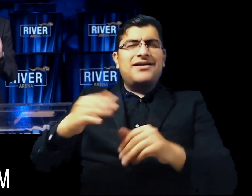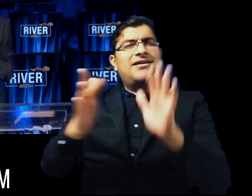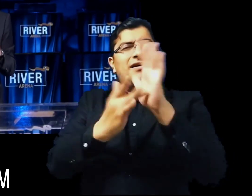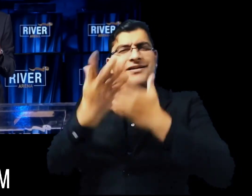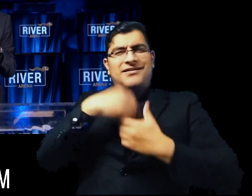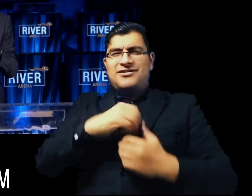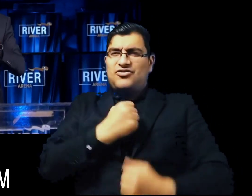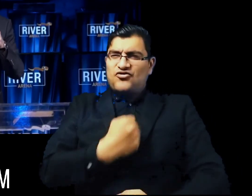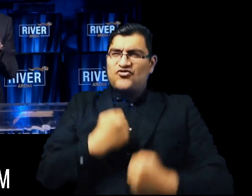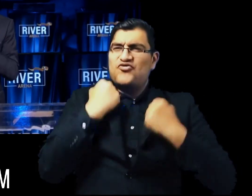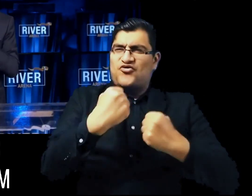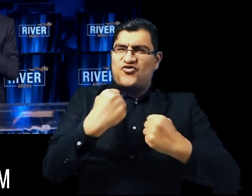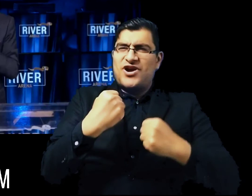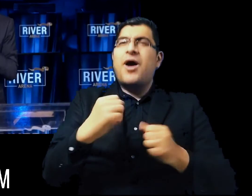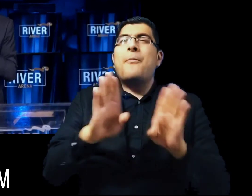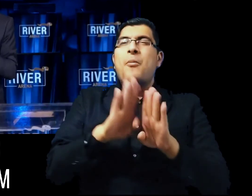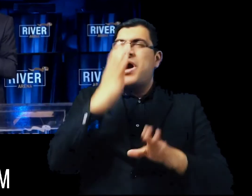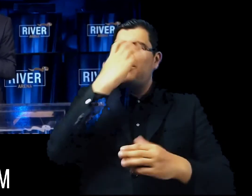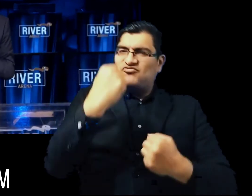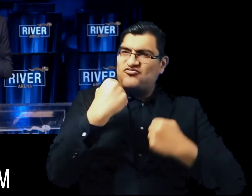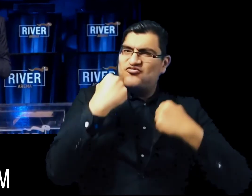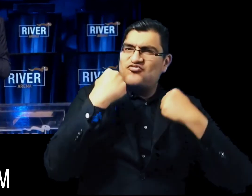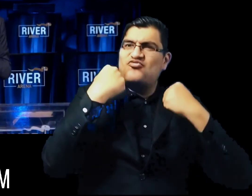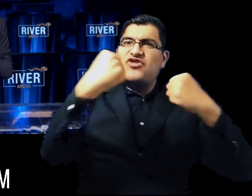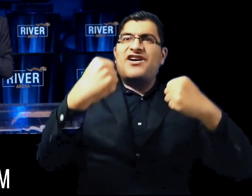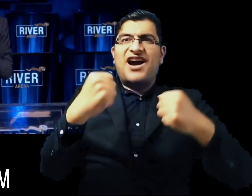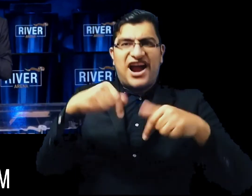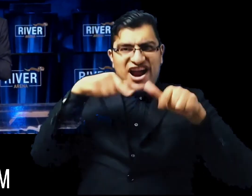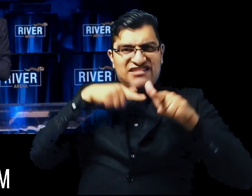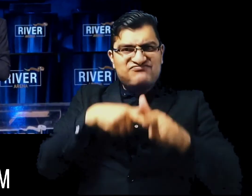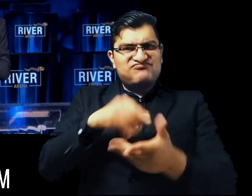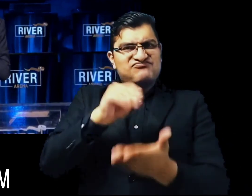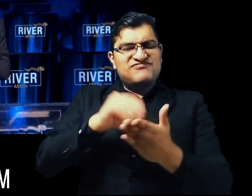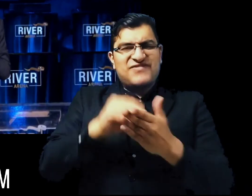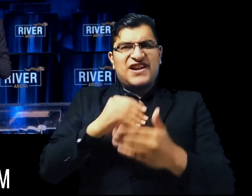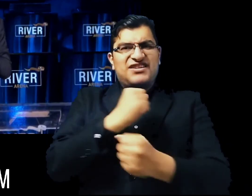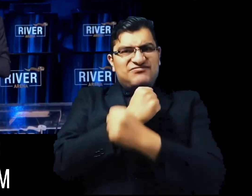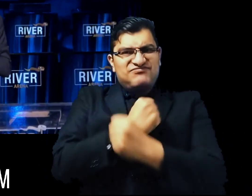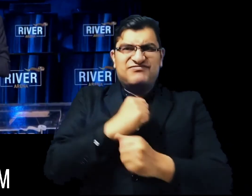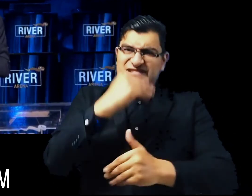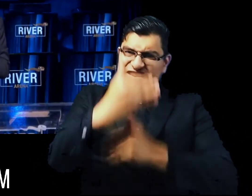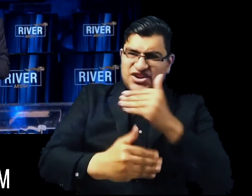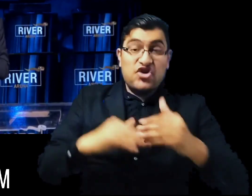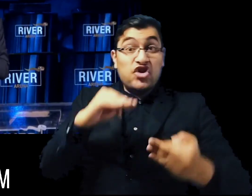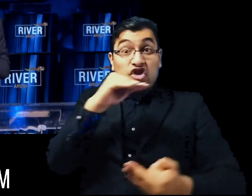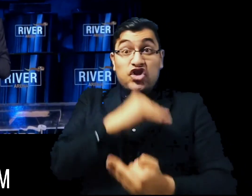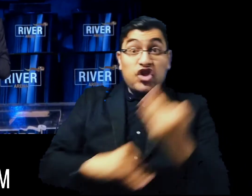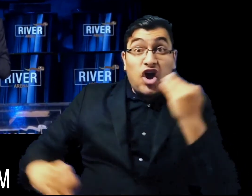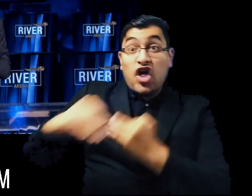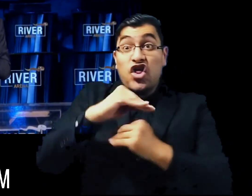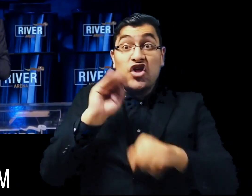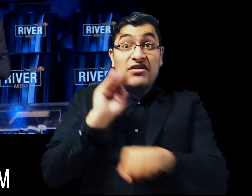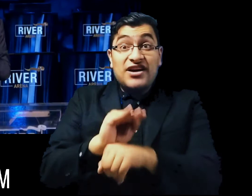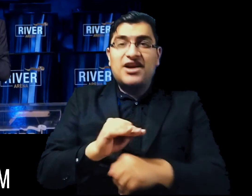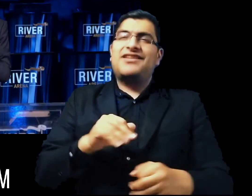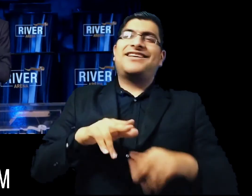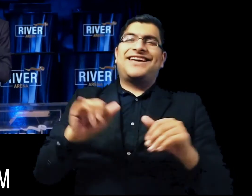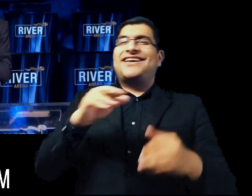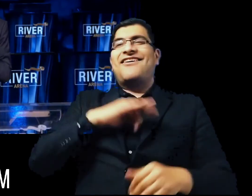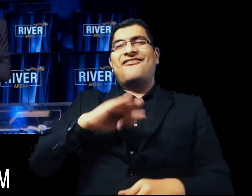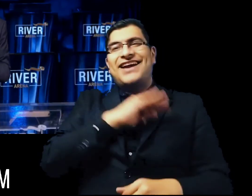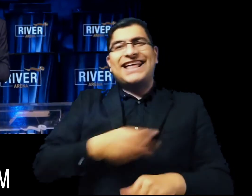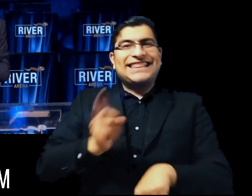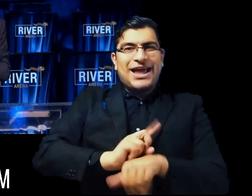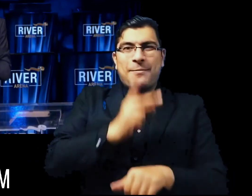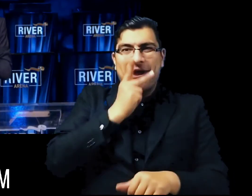Dios, firme como talón de oso. Acá estamos, somos la resistencia. Todos o nadie. Feliz Día del Padre. Si no